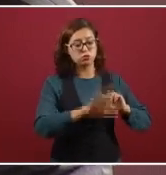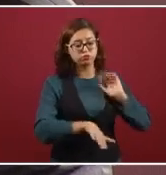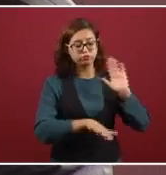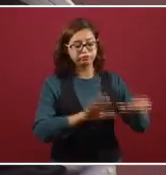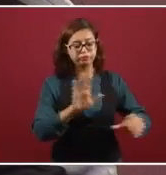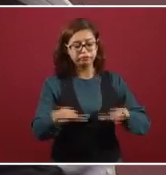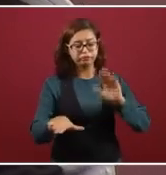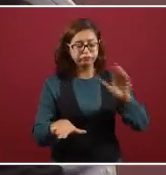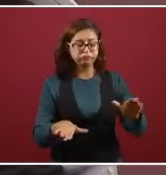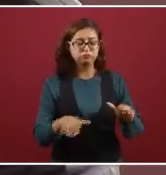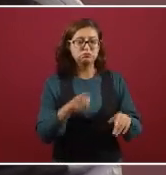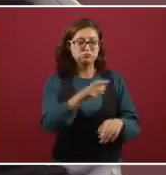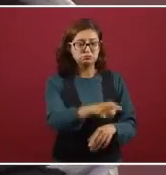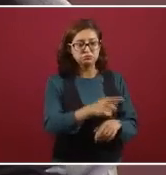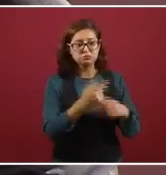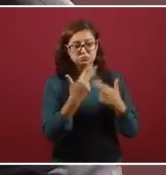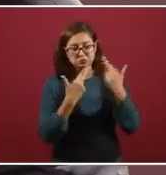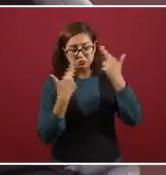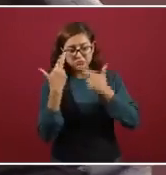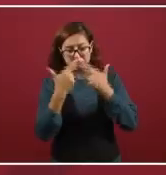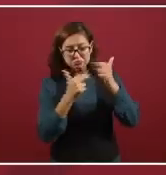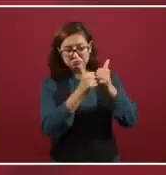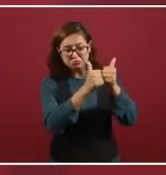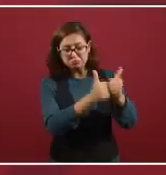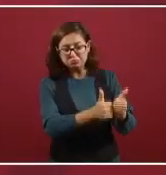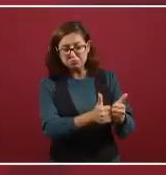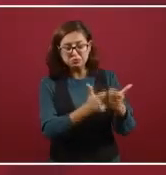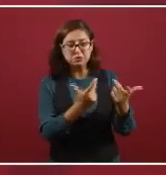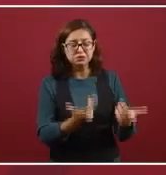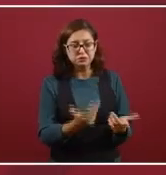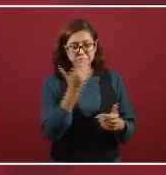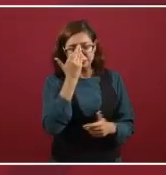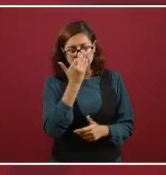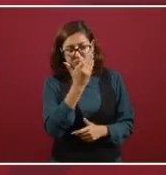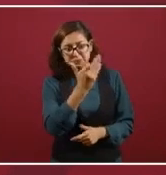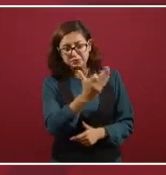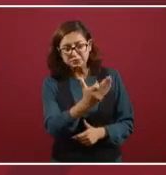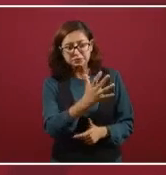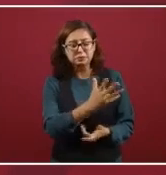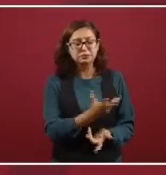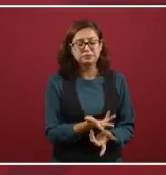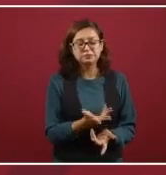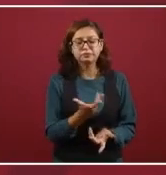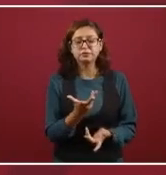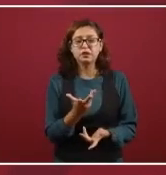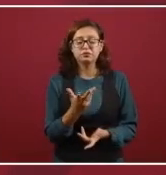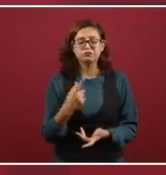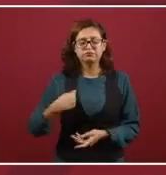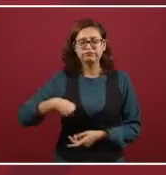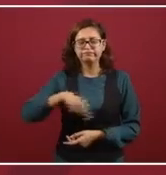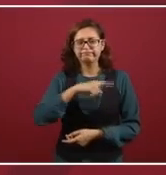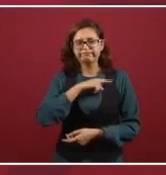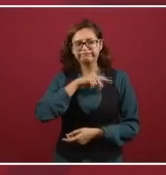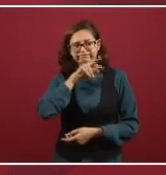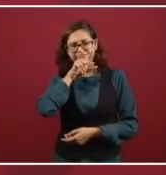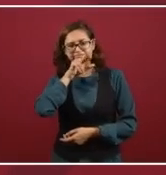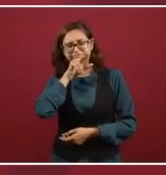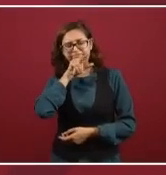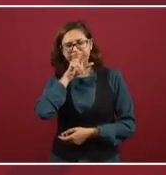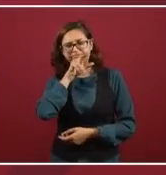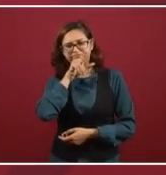que teníamos por cuanto al tiempo que muchas veces las víctimas de estos hechos tienen